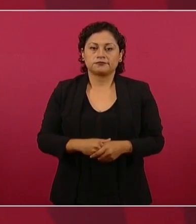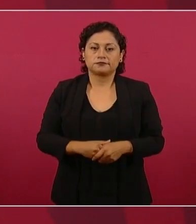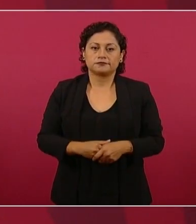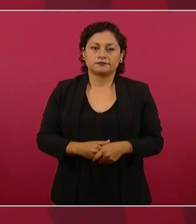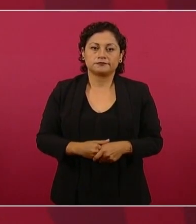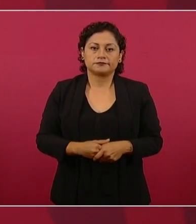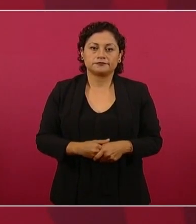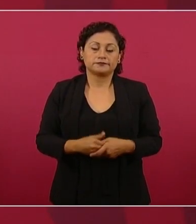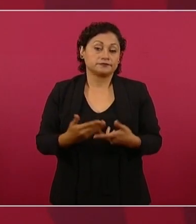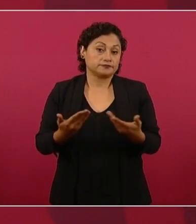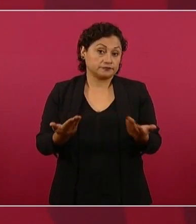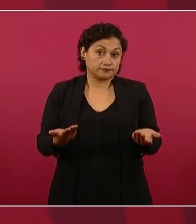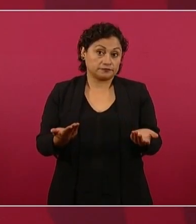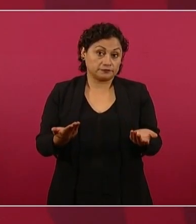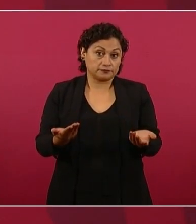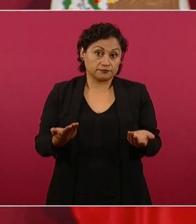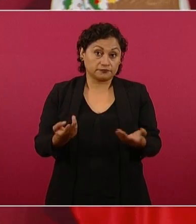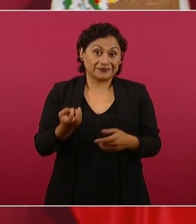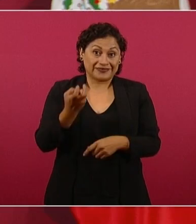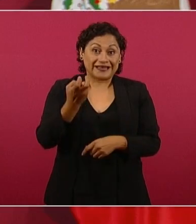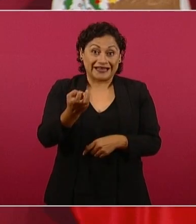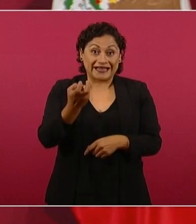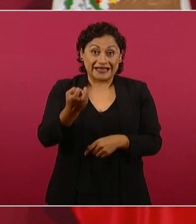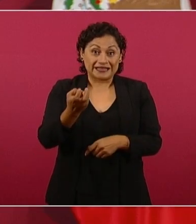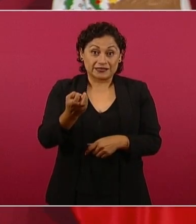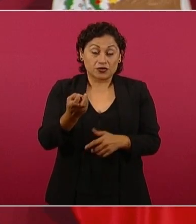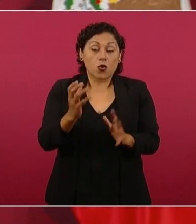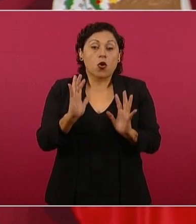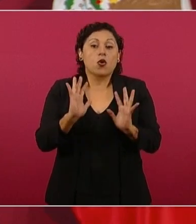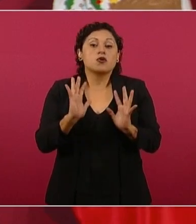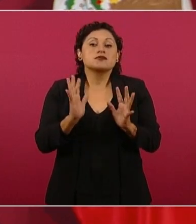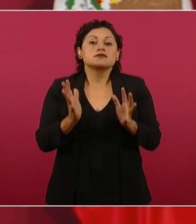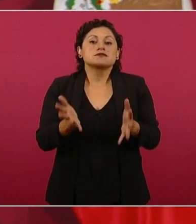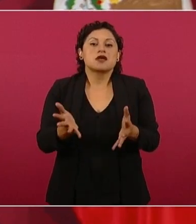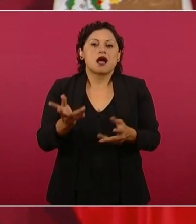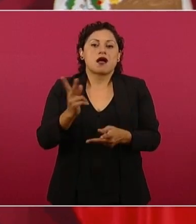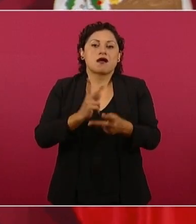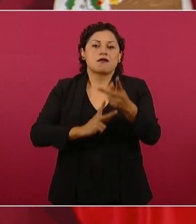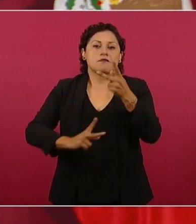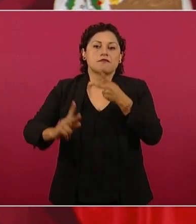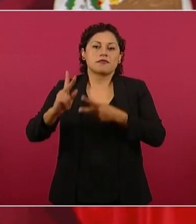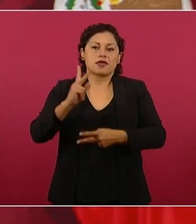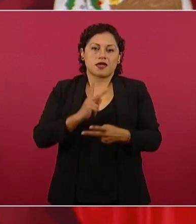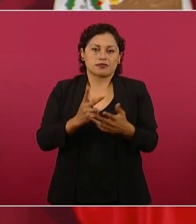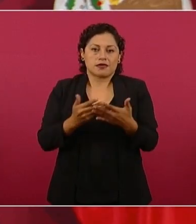Eso es lo que está pasando en la actualidad,